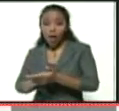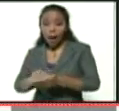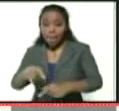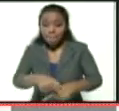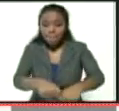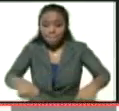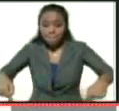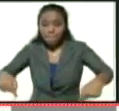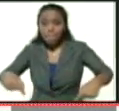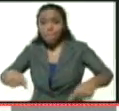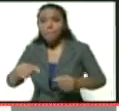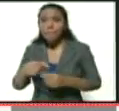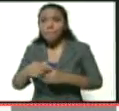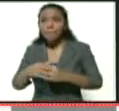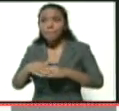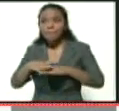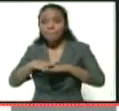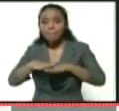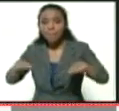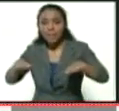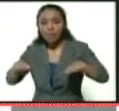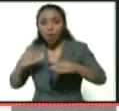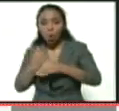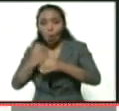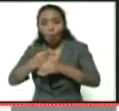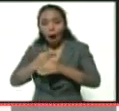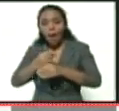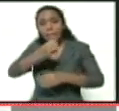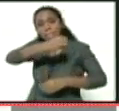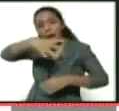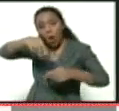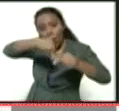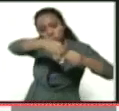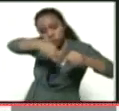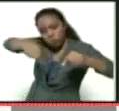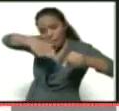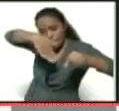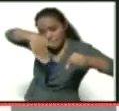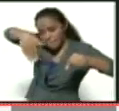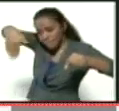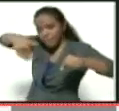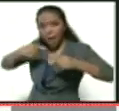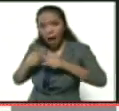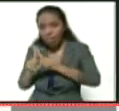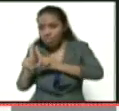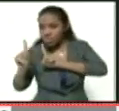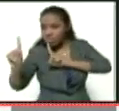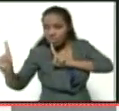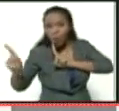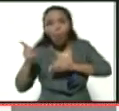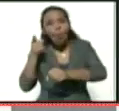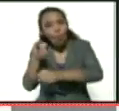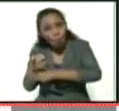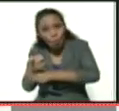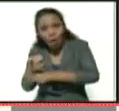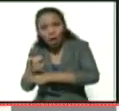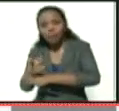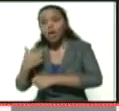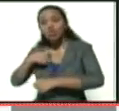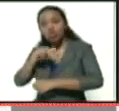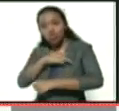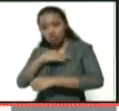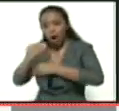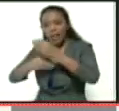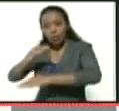tiza blanca. Con una tiza blanca marca en el piso para que el distanciamiento se cumpla. Si nosotros actuamos de